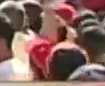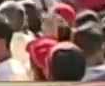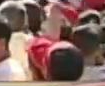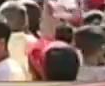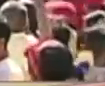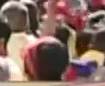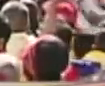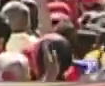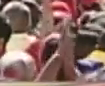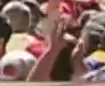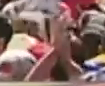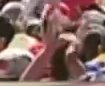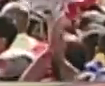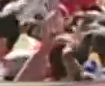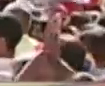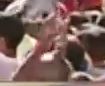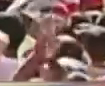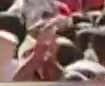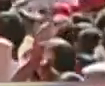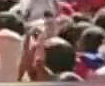Maduro Moro.